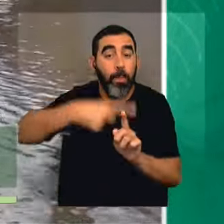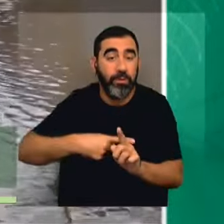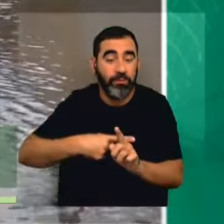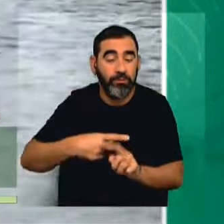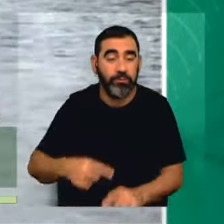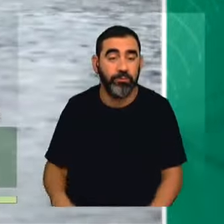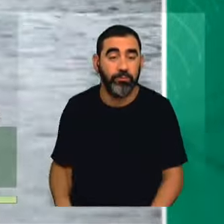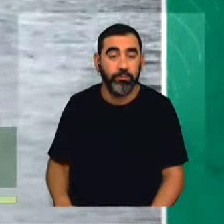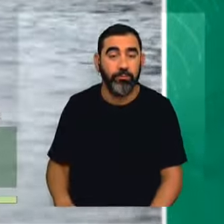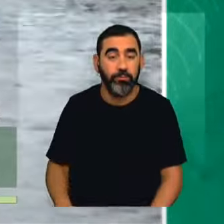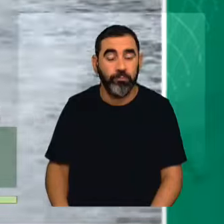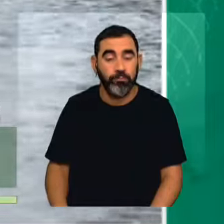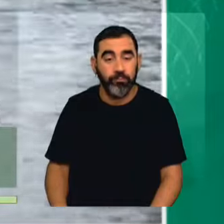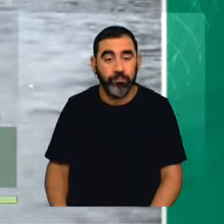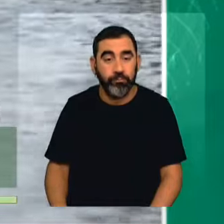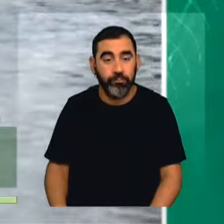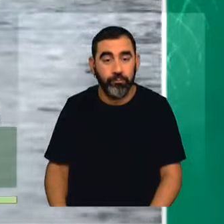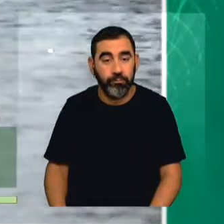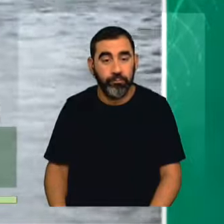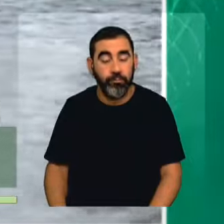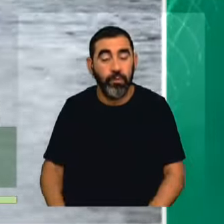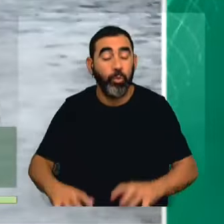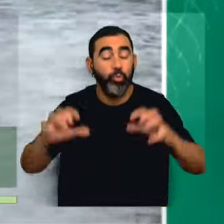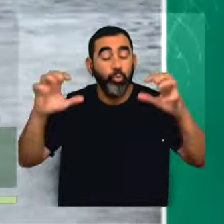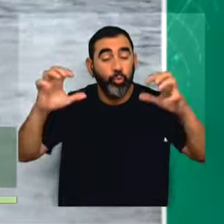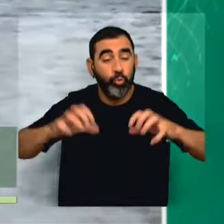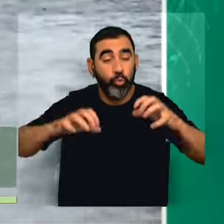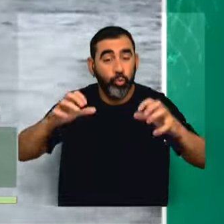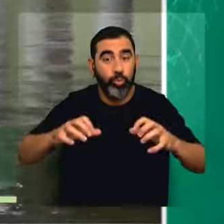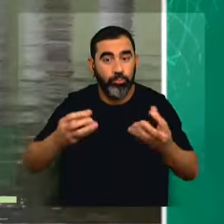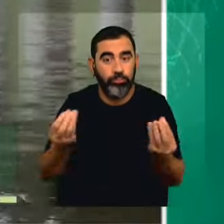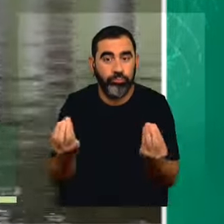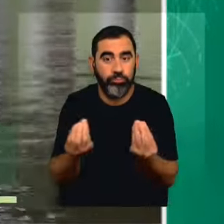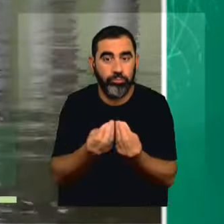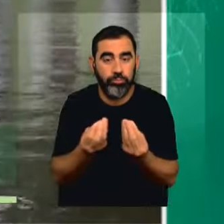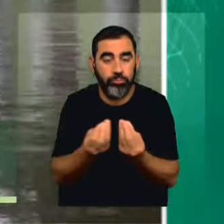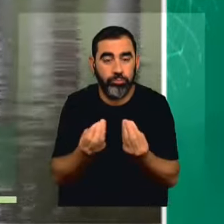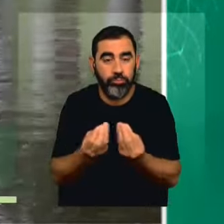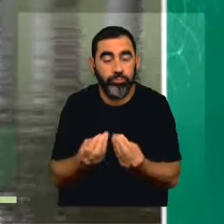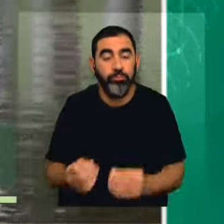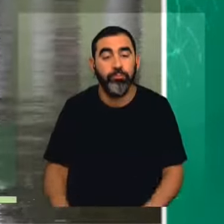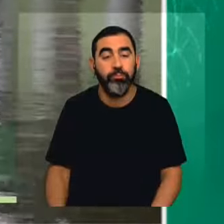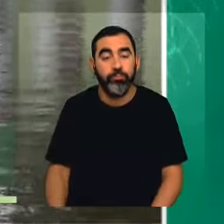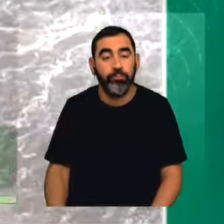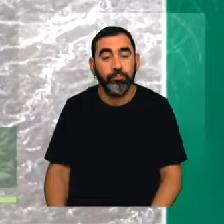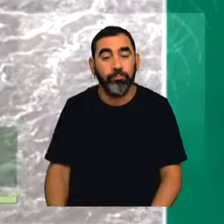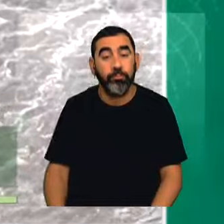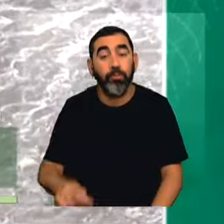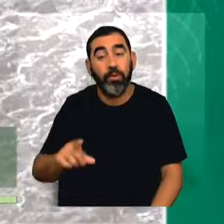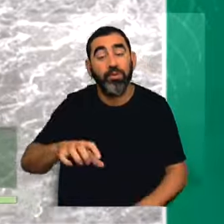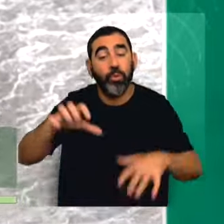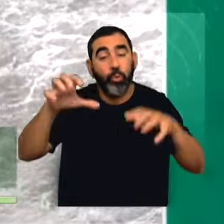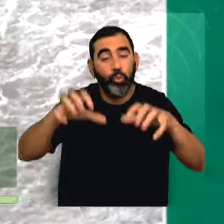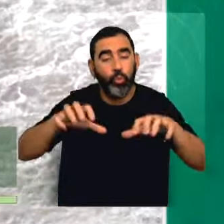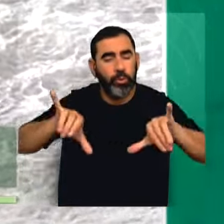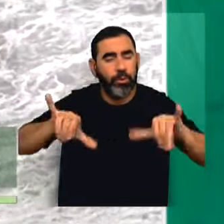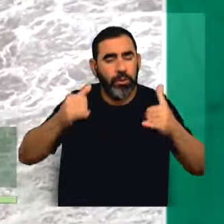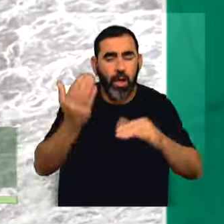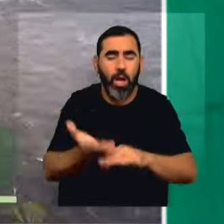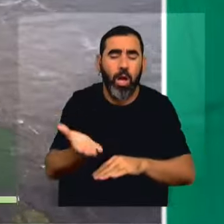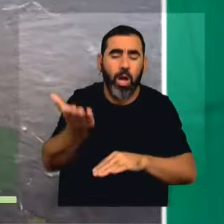bien entonces las lluvias realmente fueron muy intensas este este tipo de ya ha ocurrido en otras